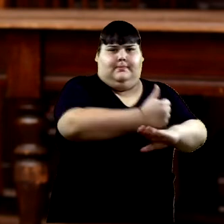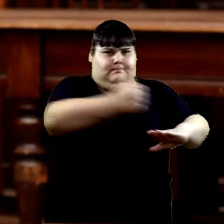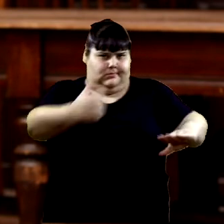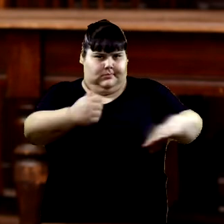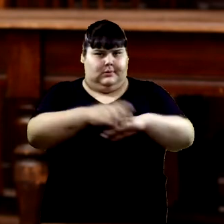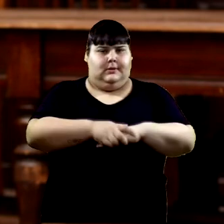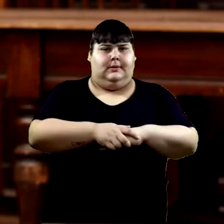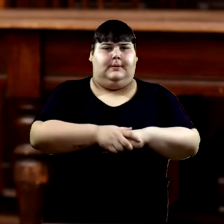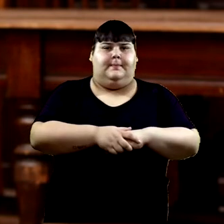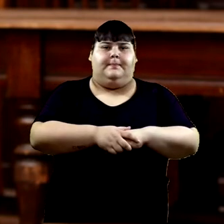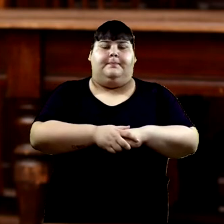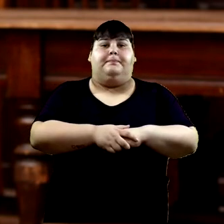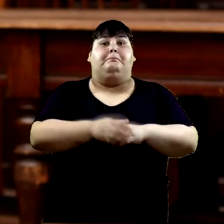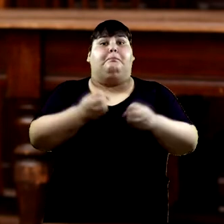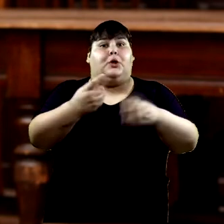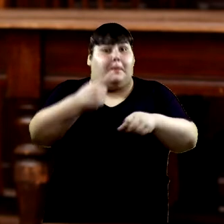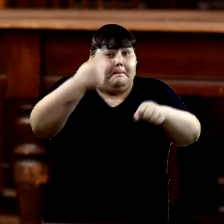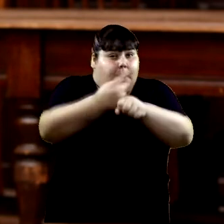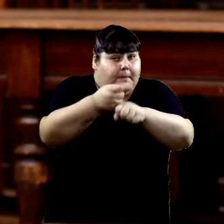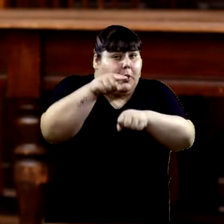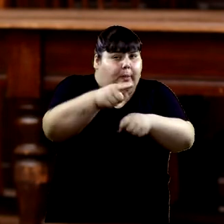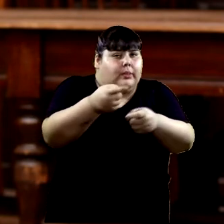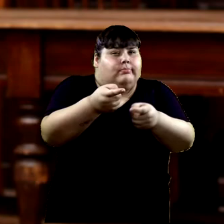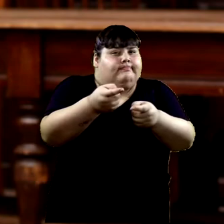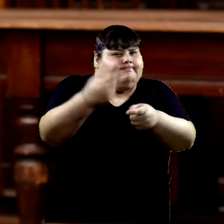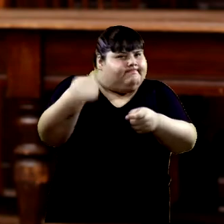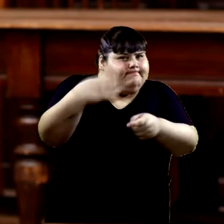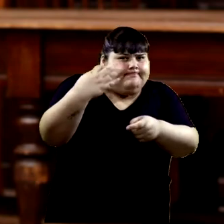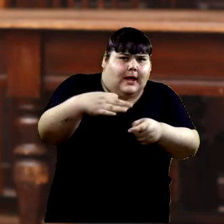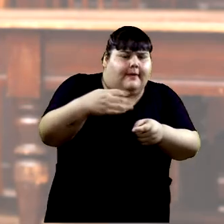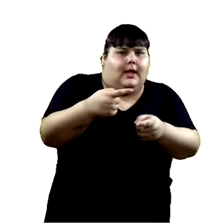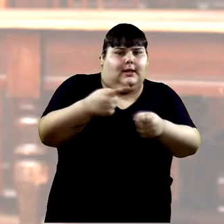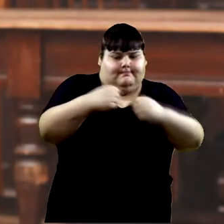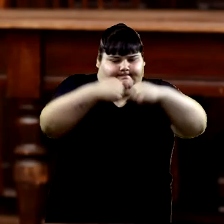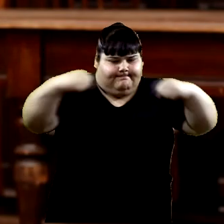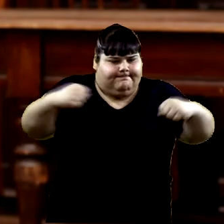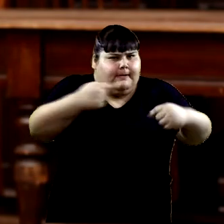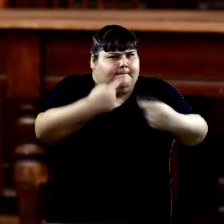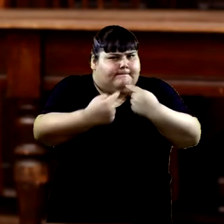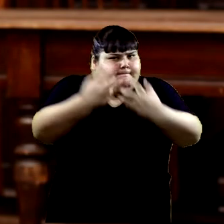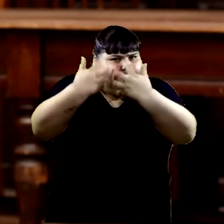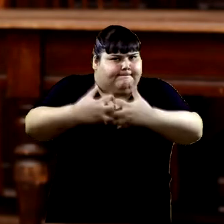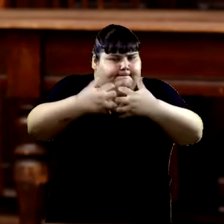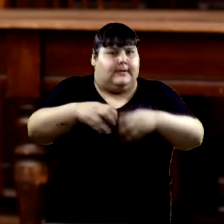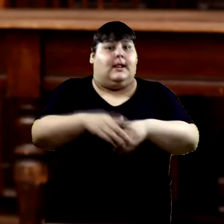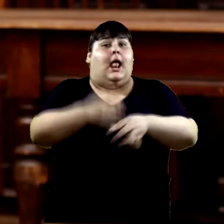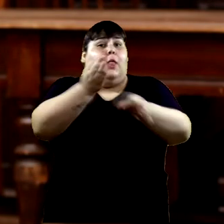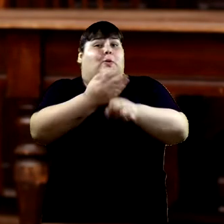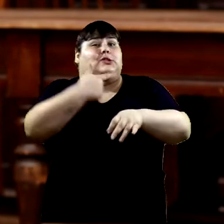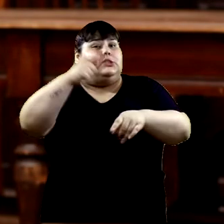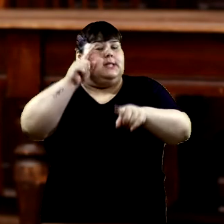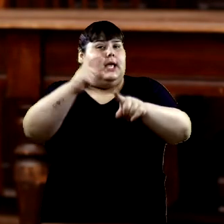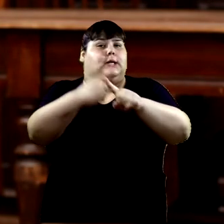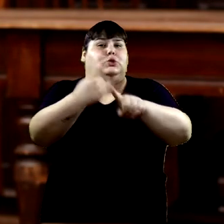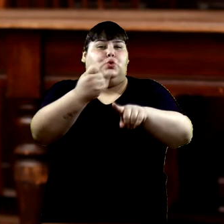que correrte de ese espacio. Entonces, lo primero que tenés que hacer es eso, interpelarte. Y porque educación sexual, la